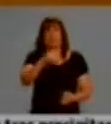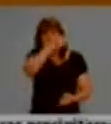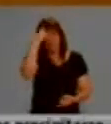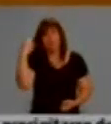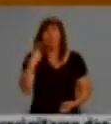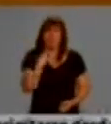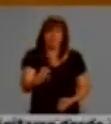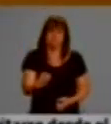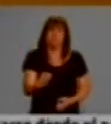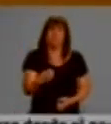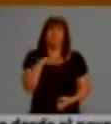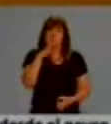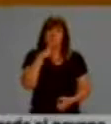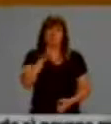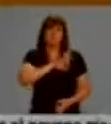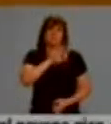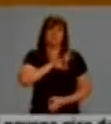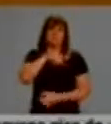señor presidente,